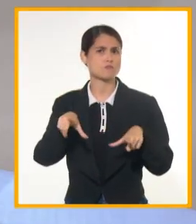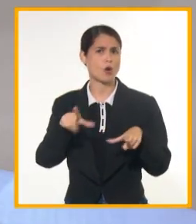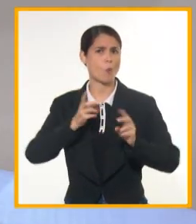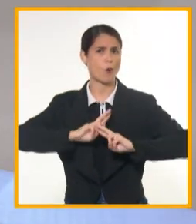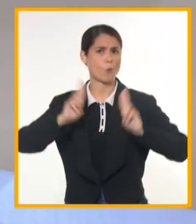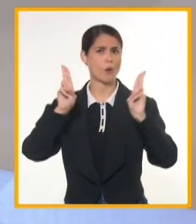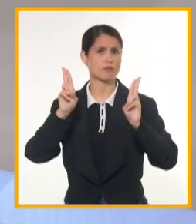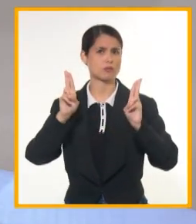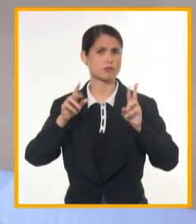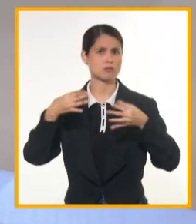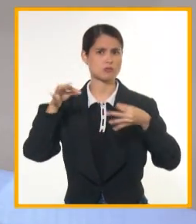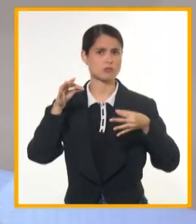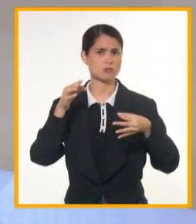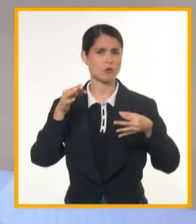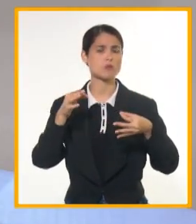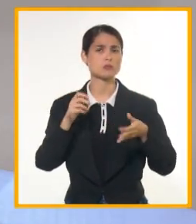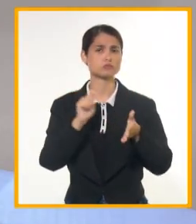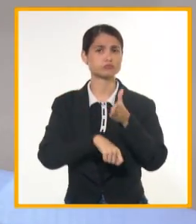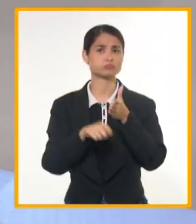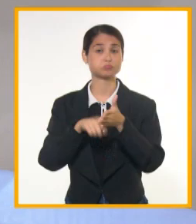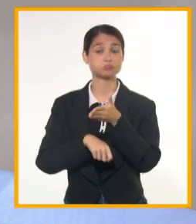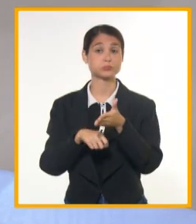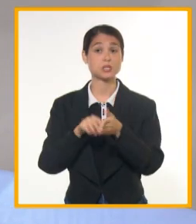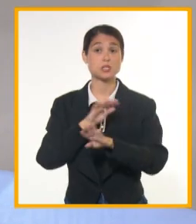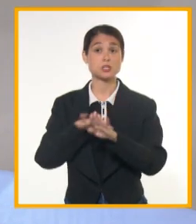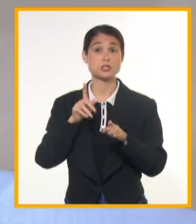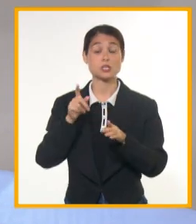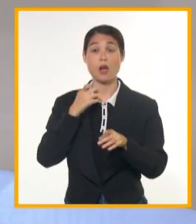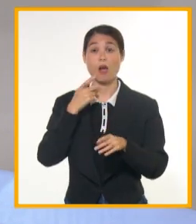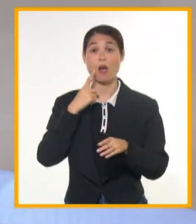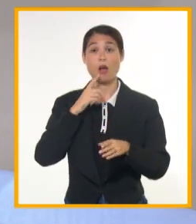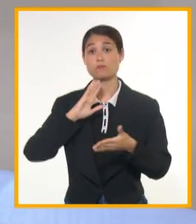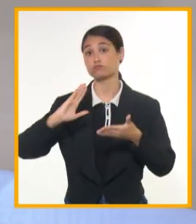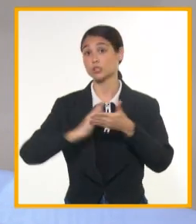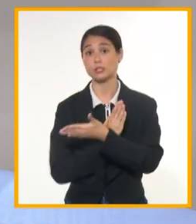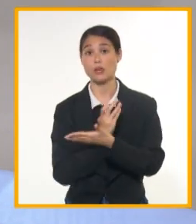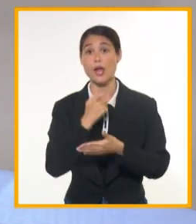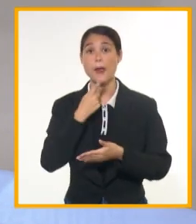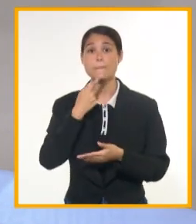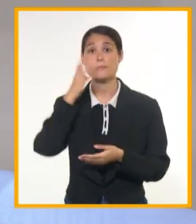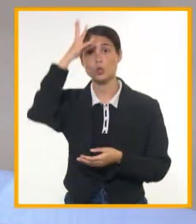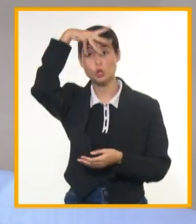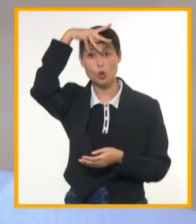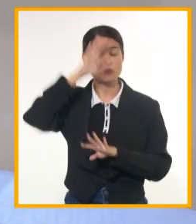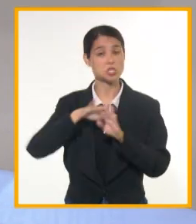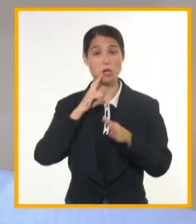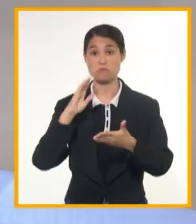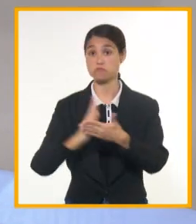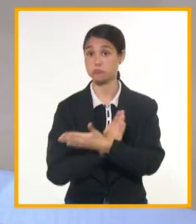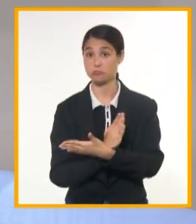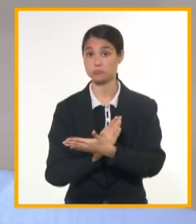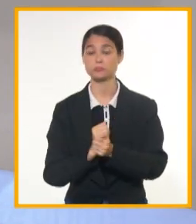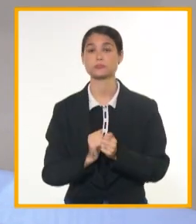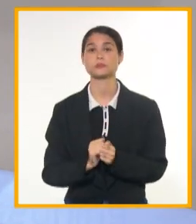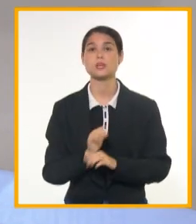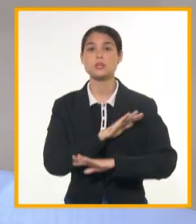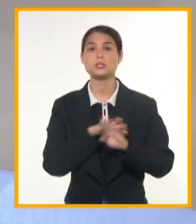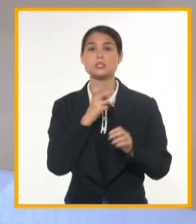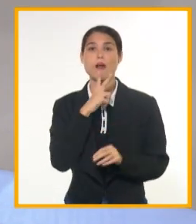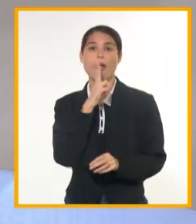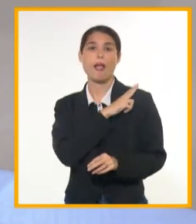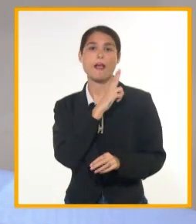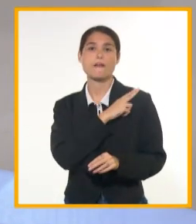Cuba. Este acuerdo fue eliminado en la anterior administración Trump. En aquel entonces el senador Marco